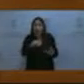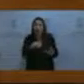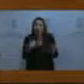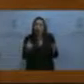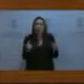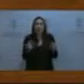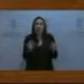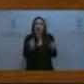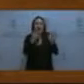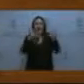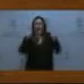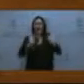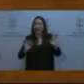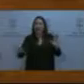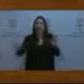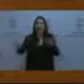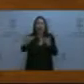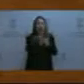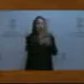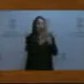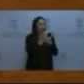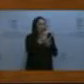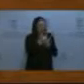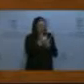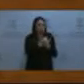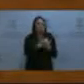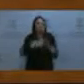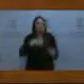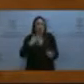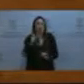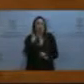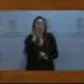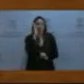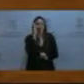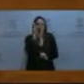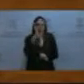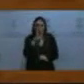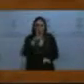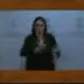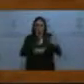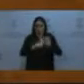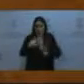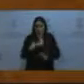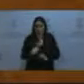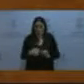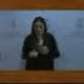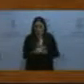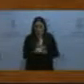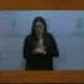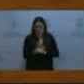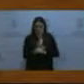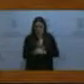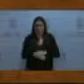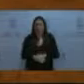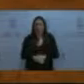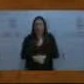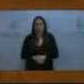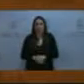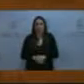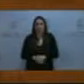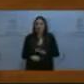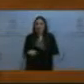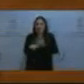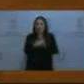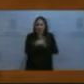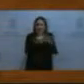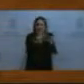alguna. Todos podemos estar afectados por este problema. No nos olvidemos que el fraude está en